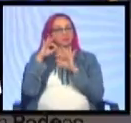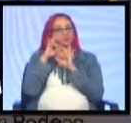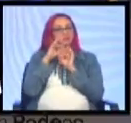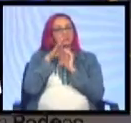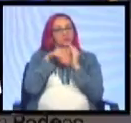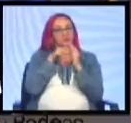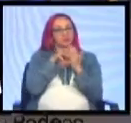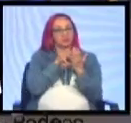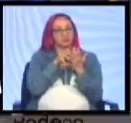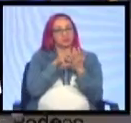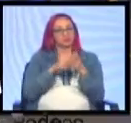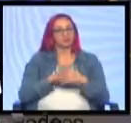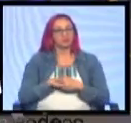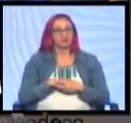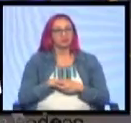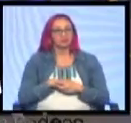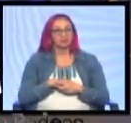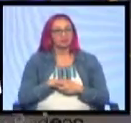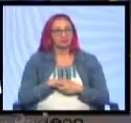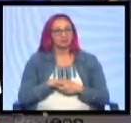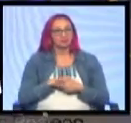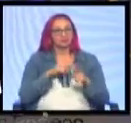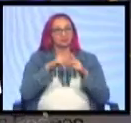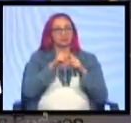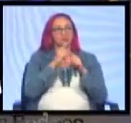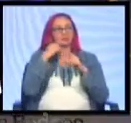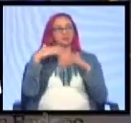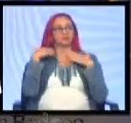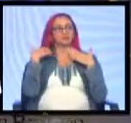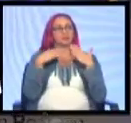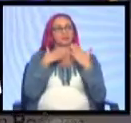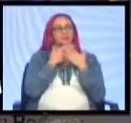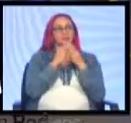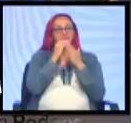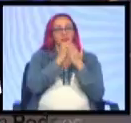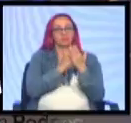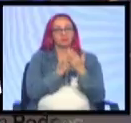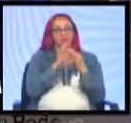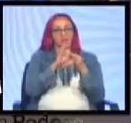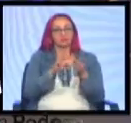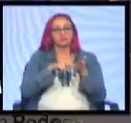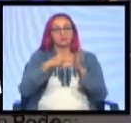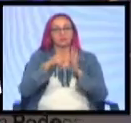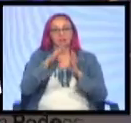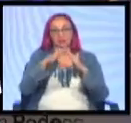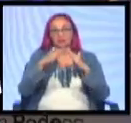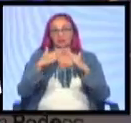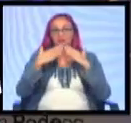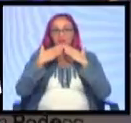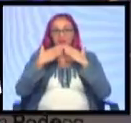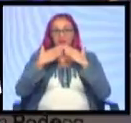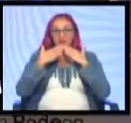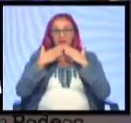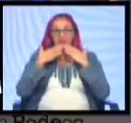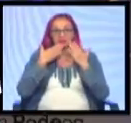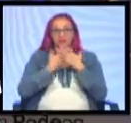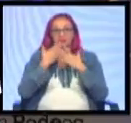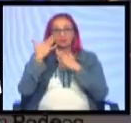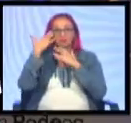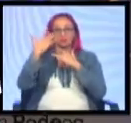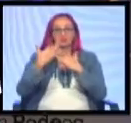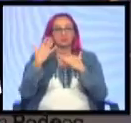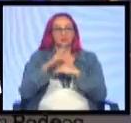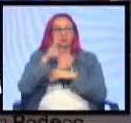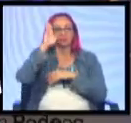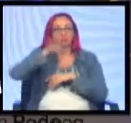evacuar todas esas dudas que tienen, así es que felicitaciones y adelante con el proyecto, y a ustedes en sus hogares mil gracias. Les esperamos